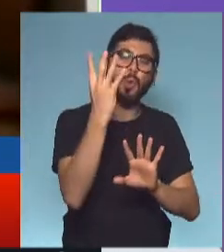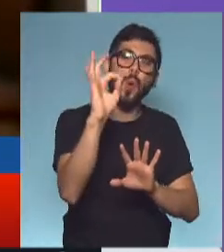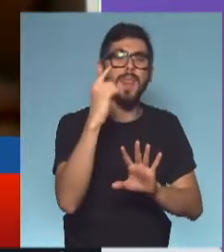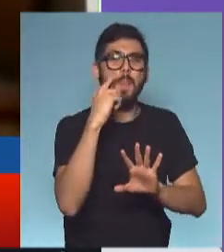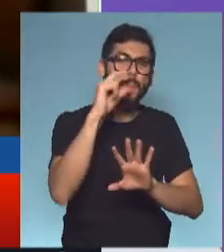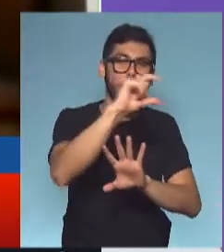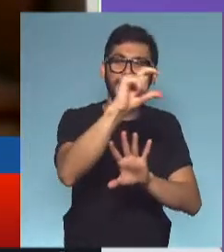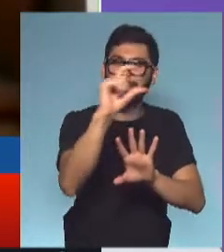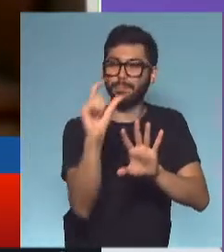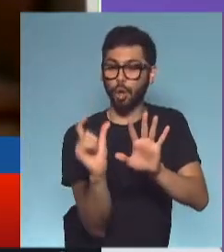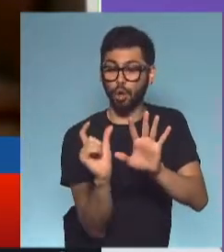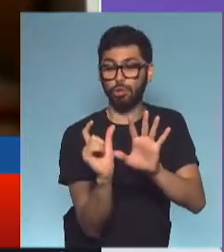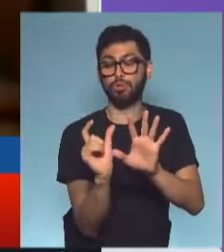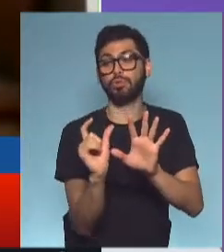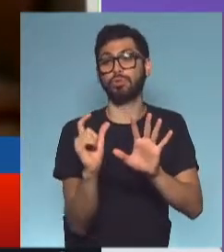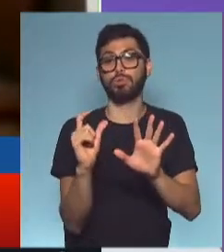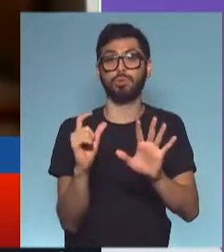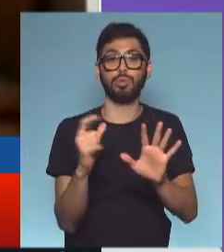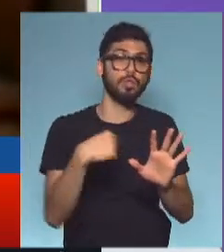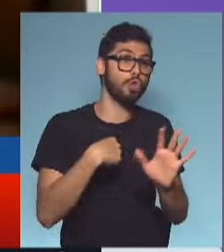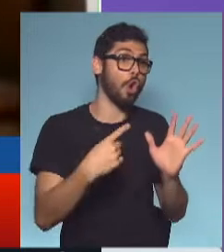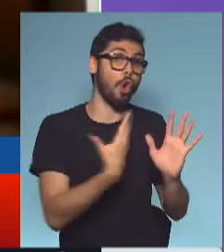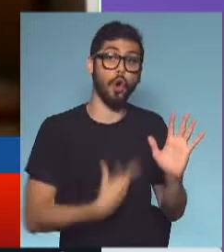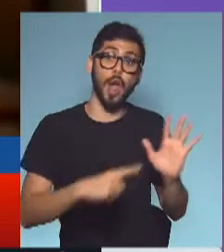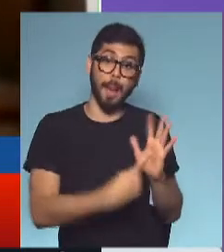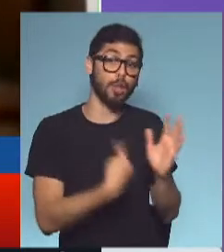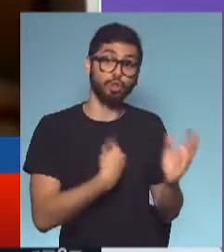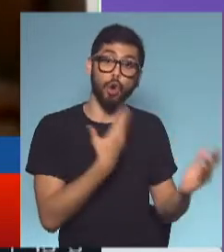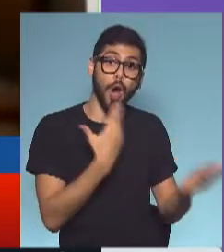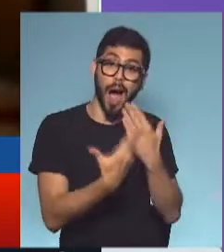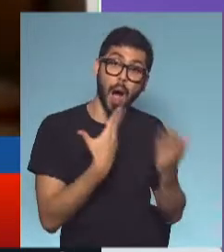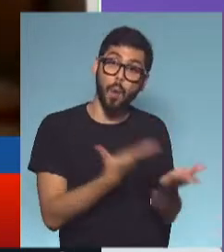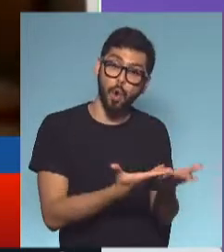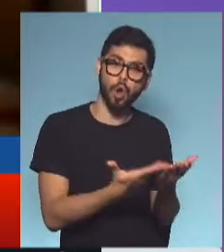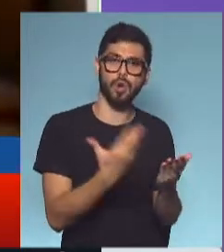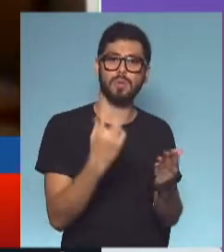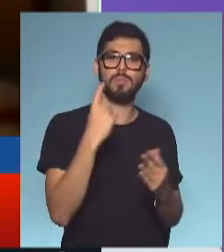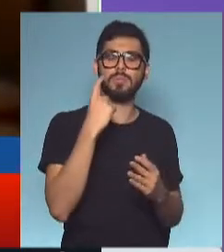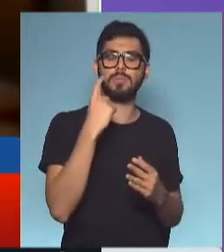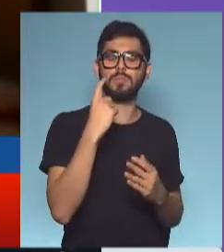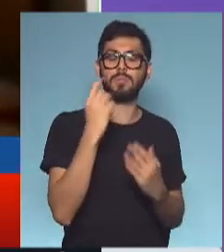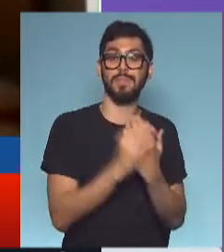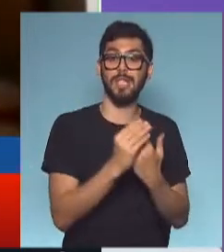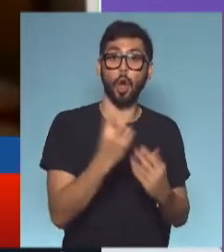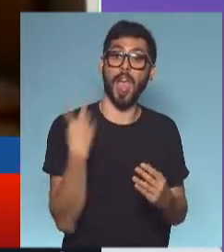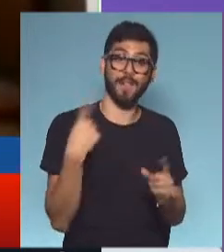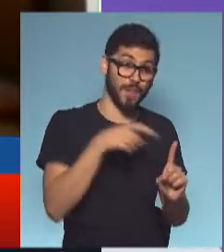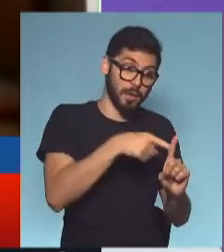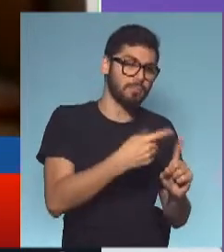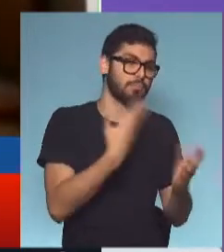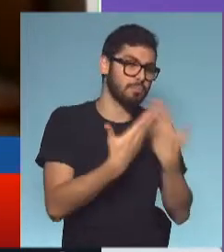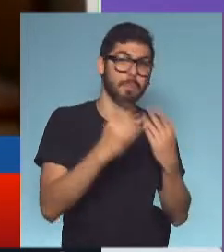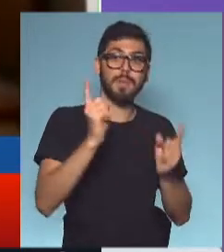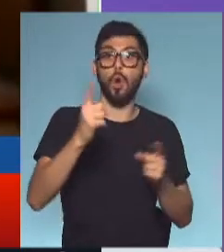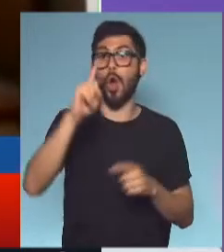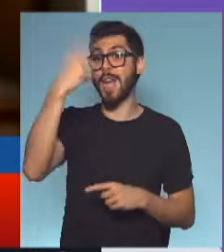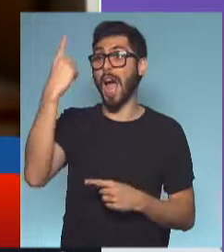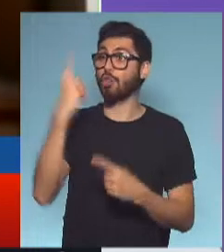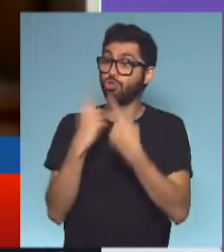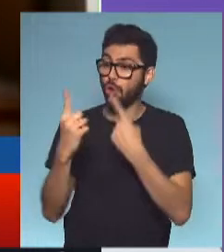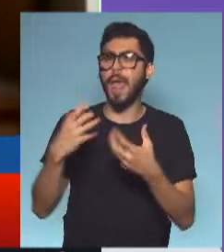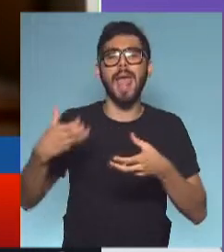con el gobierno de la ciudad autónoma. Yo vengo hablando tanto con el jefe de gabinete de la ciudad como con el jefe de gabinete de Nación. Nuestros equipos de